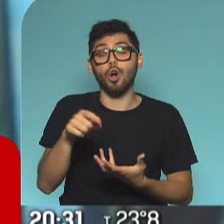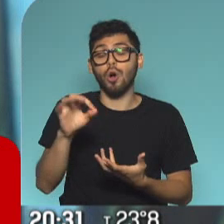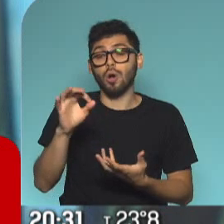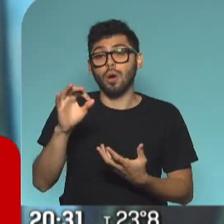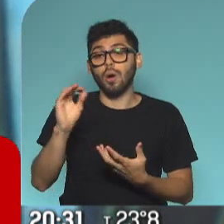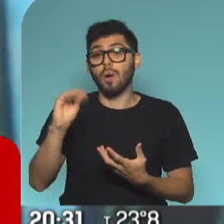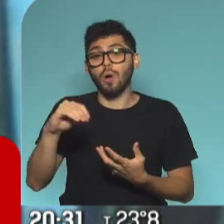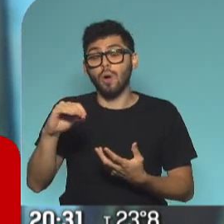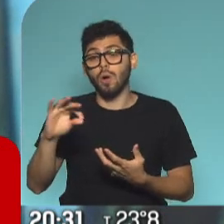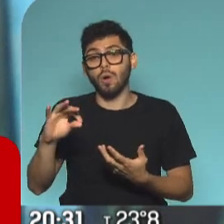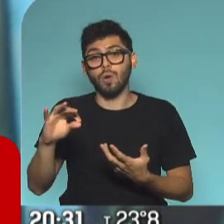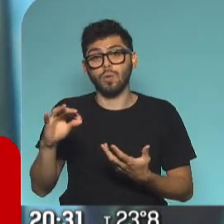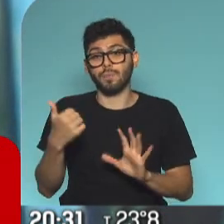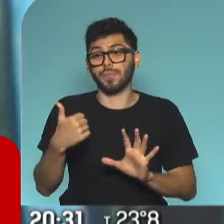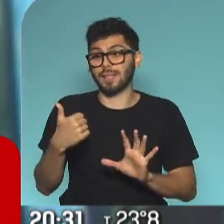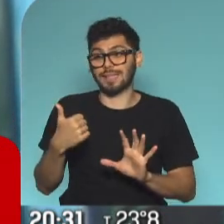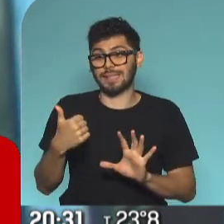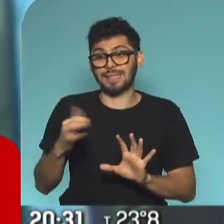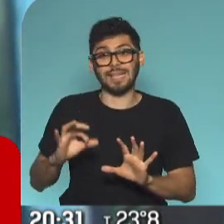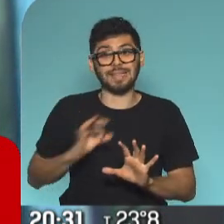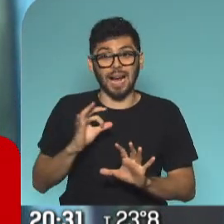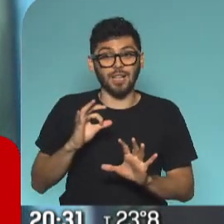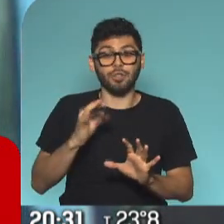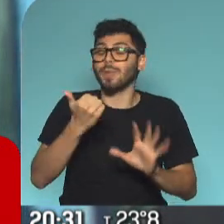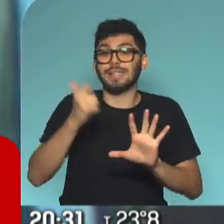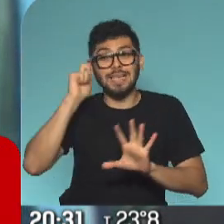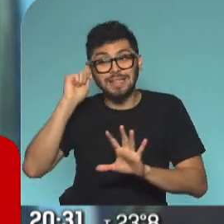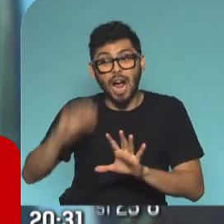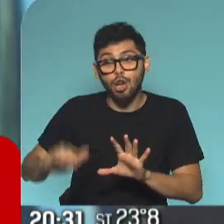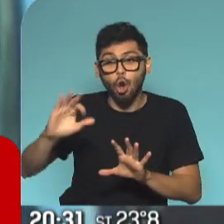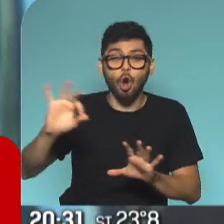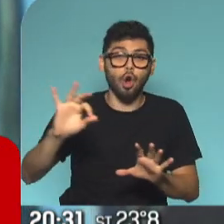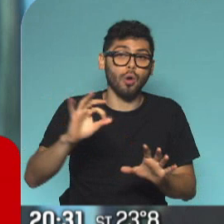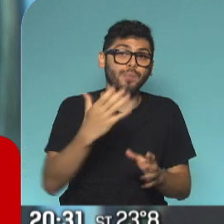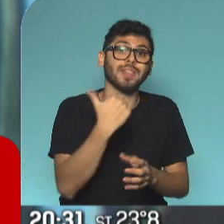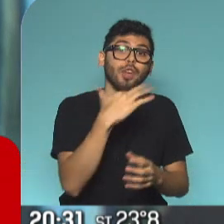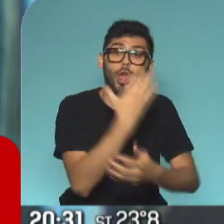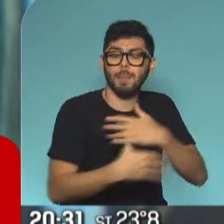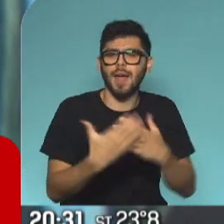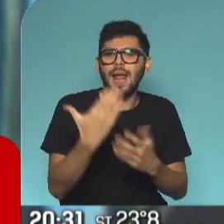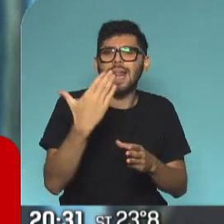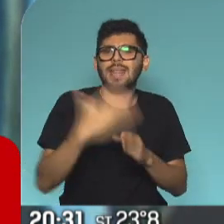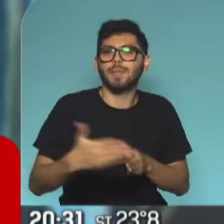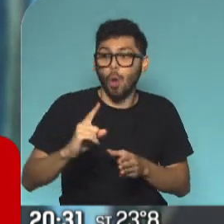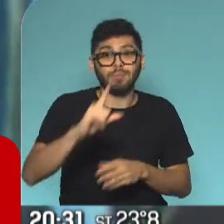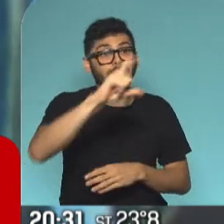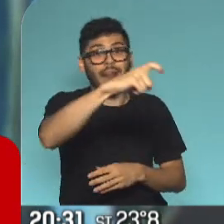tengan 6 años en el caso de que cobren la UH o no hay límite de edad para que tengan un hijo con discapacidad. Se